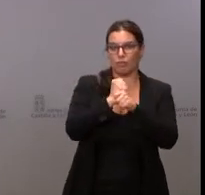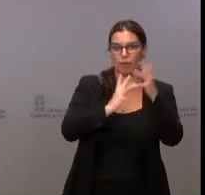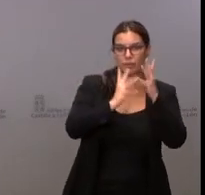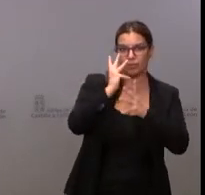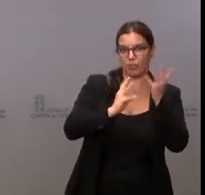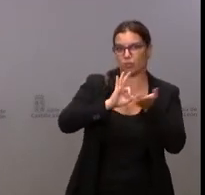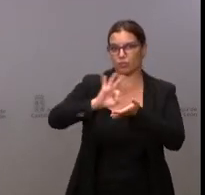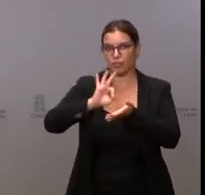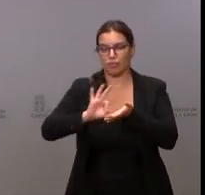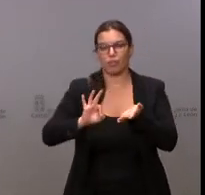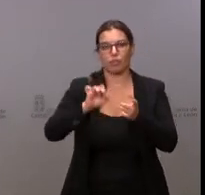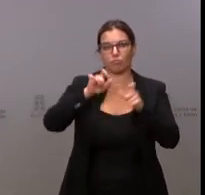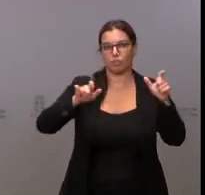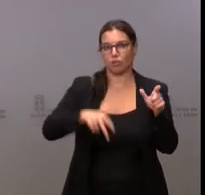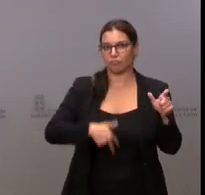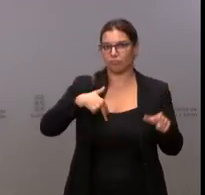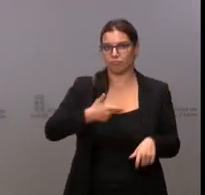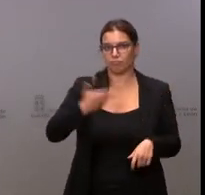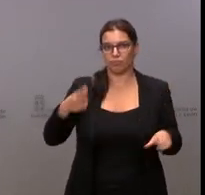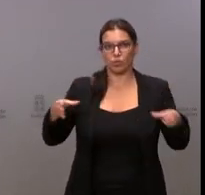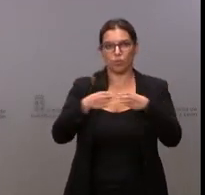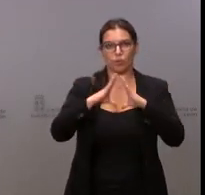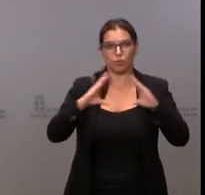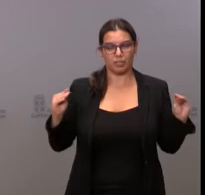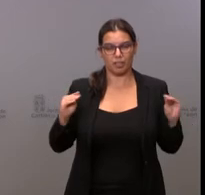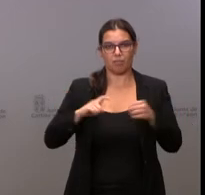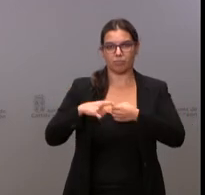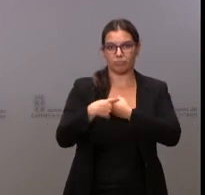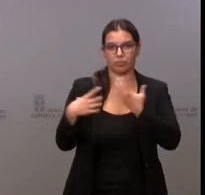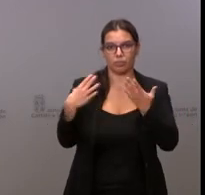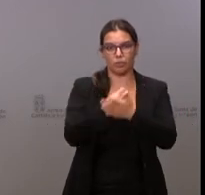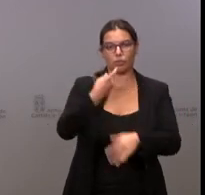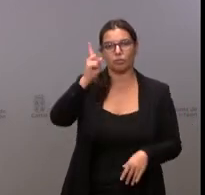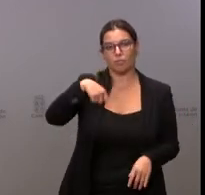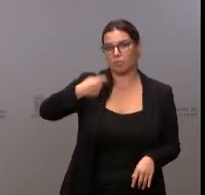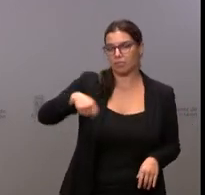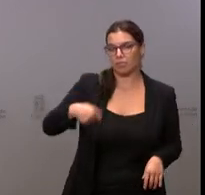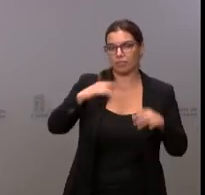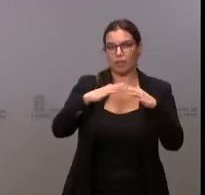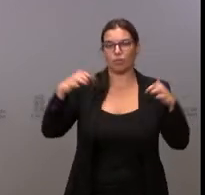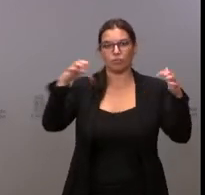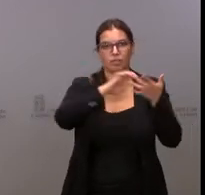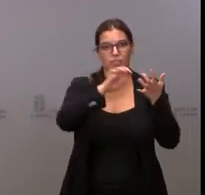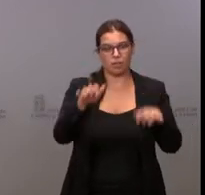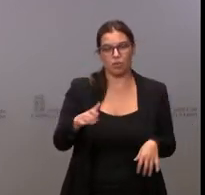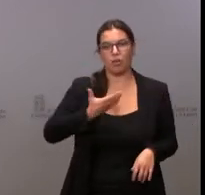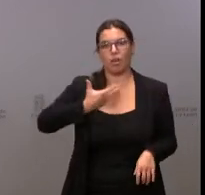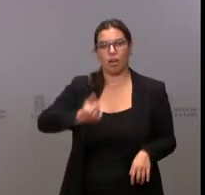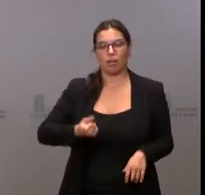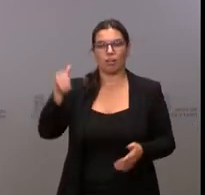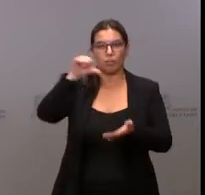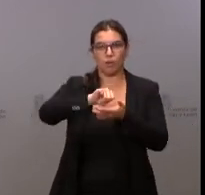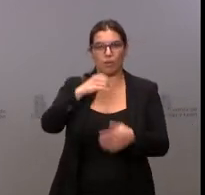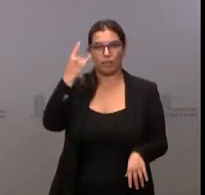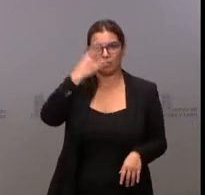demás miembros de la comunidad universitaria presidente de las cortes de castilla y león' alcalde de la ciudad de salamanca